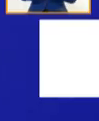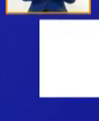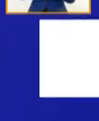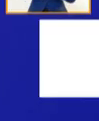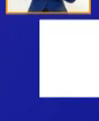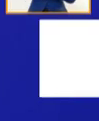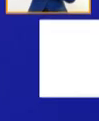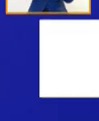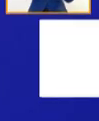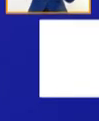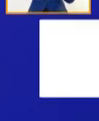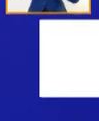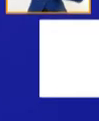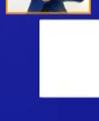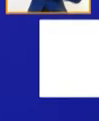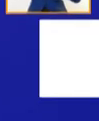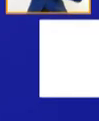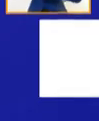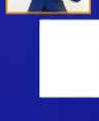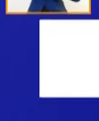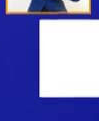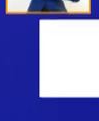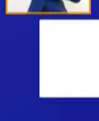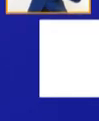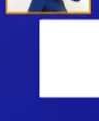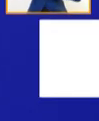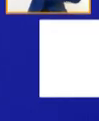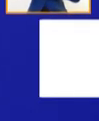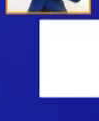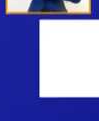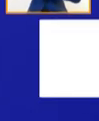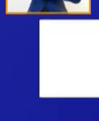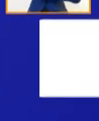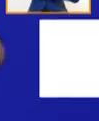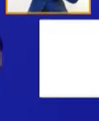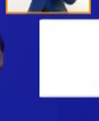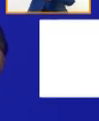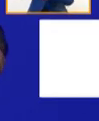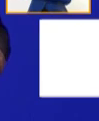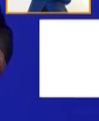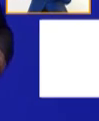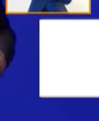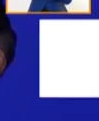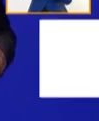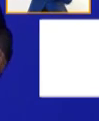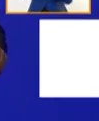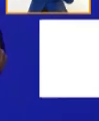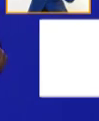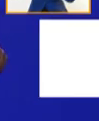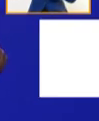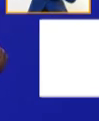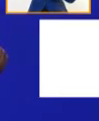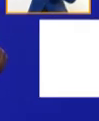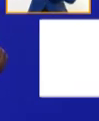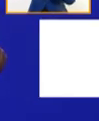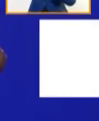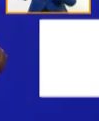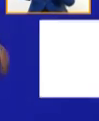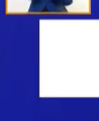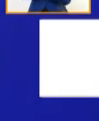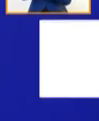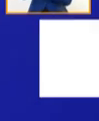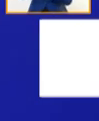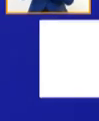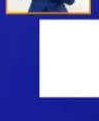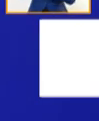personas nacidas en China en nuestro país. Y en todos esos años hubo descendientes que en la historia